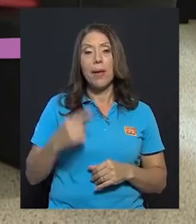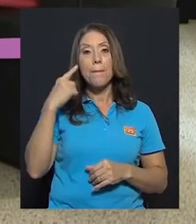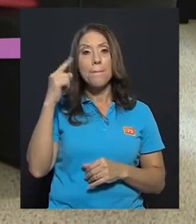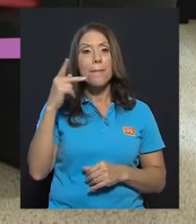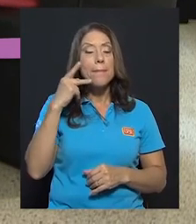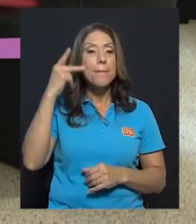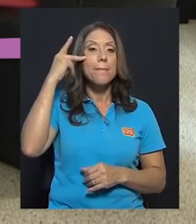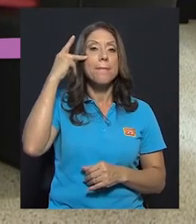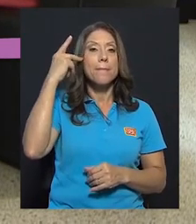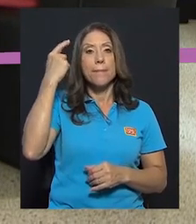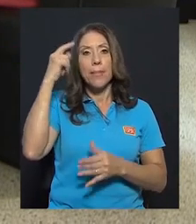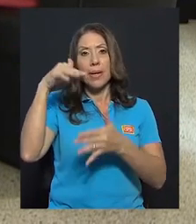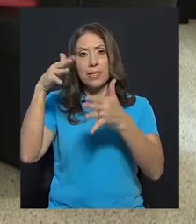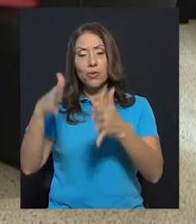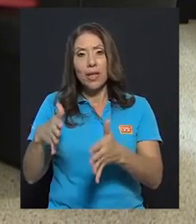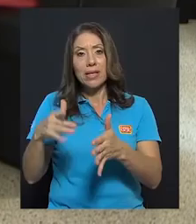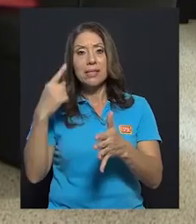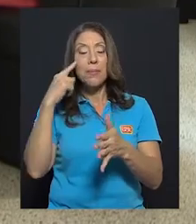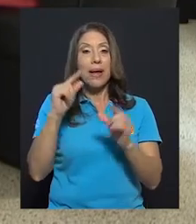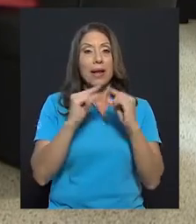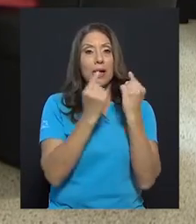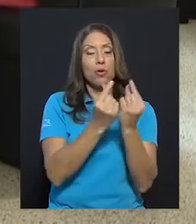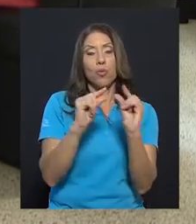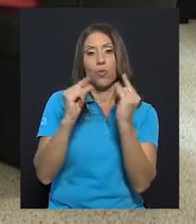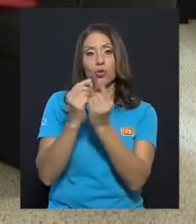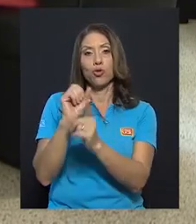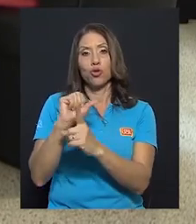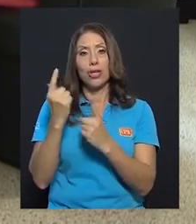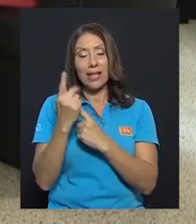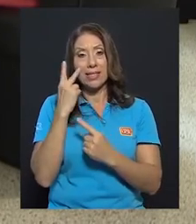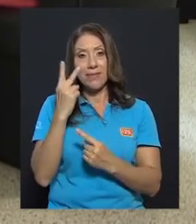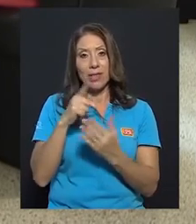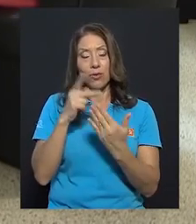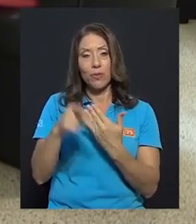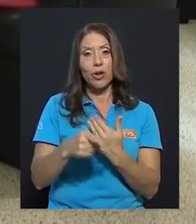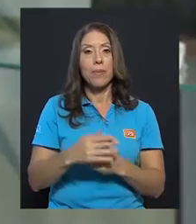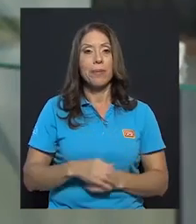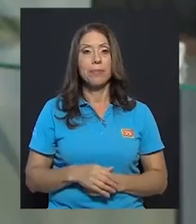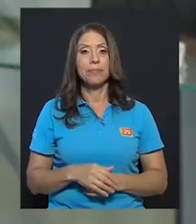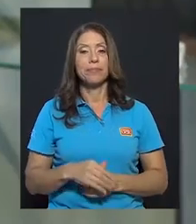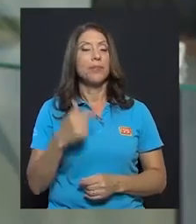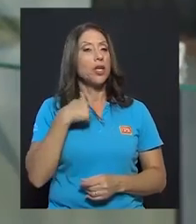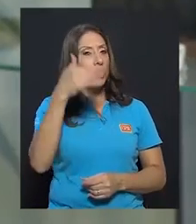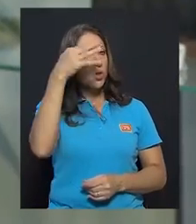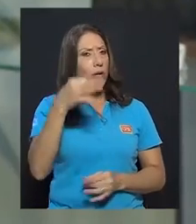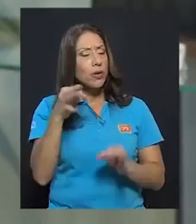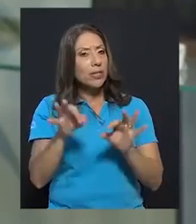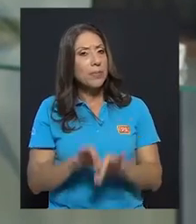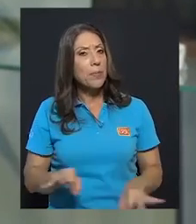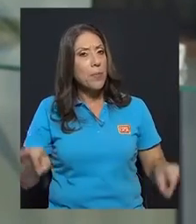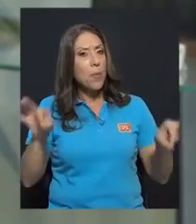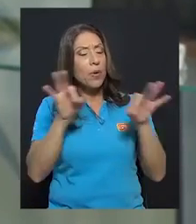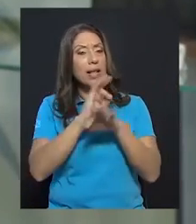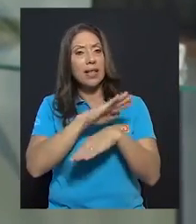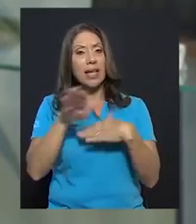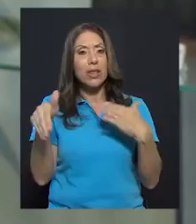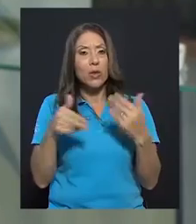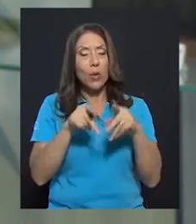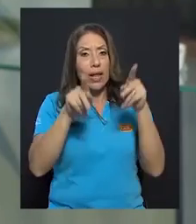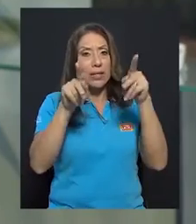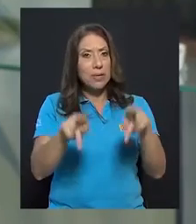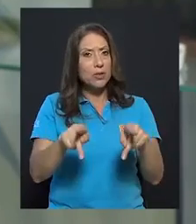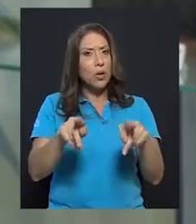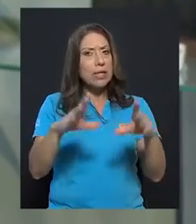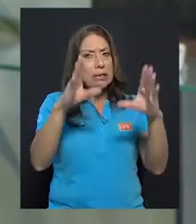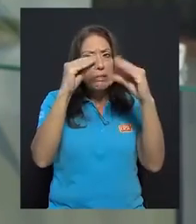hacia los padres, hacia los estudiantes y a los grupos sociales que están viendo este programa. Bueno, yo creo que es importante que todas las